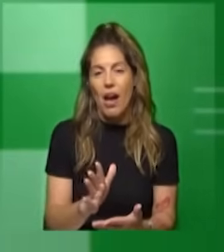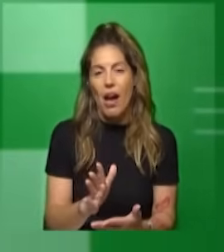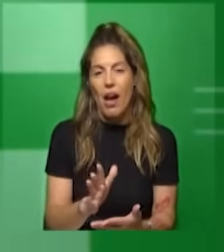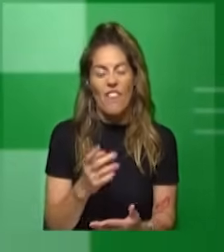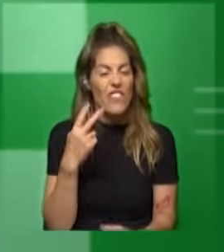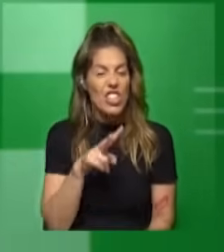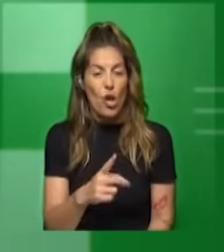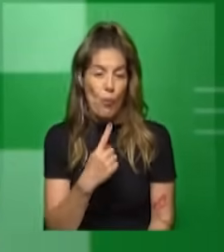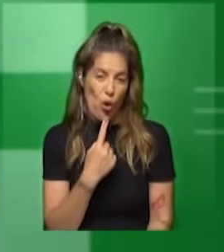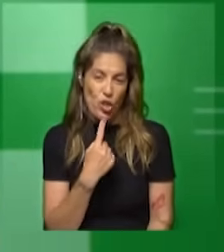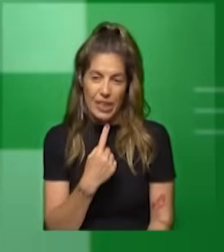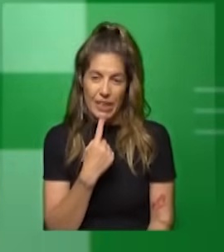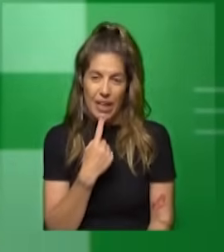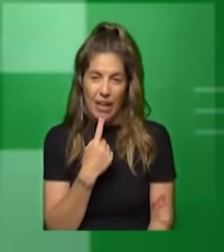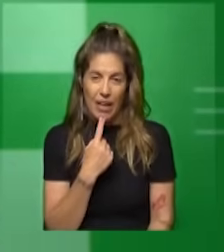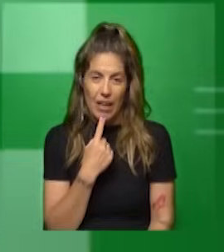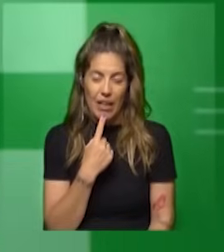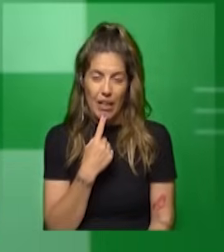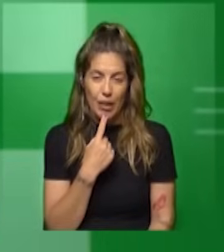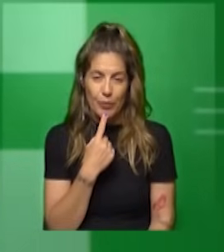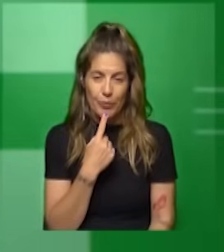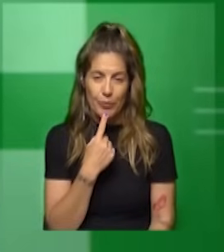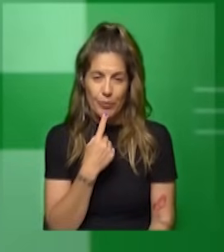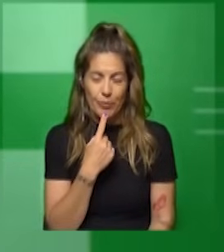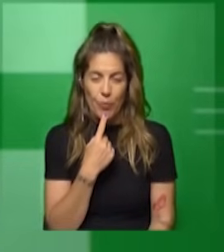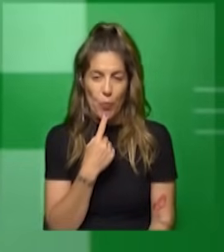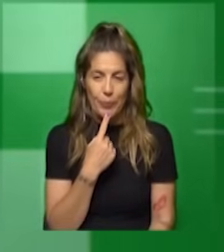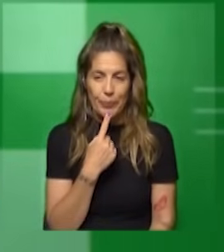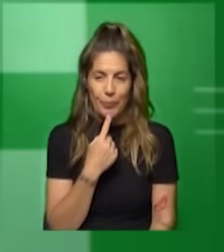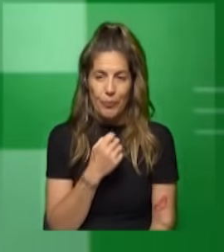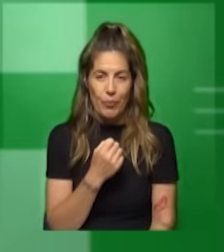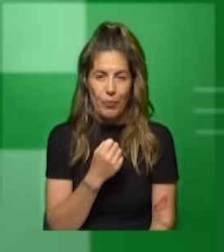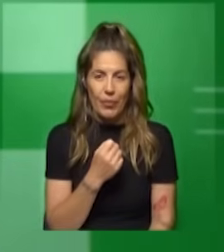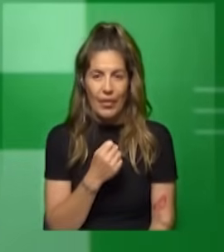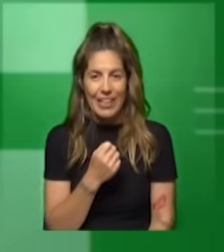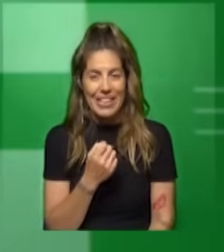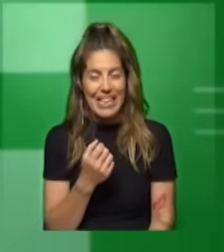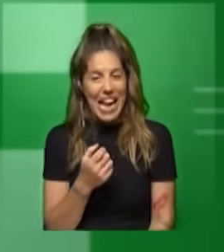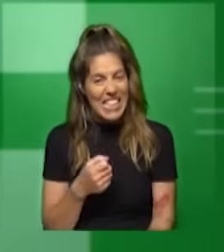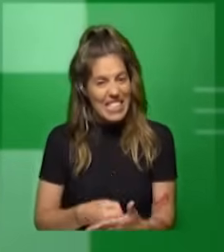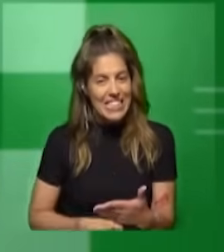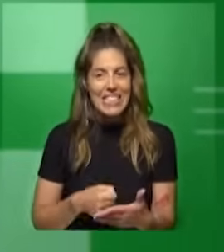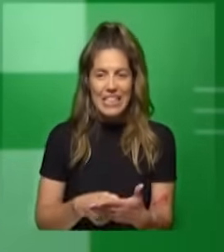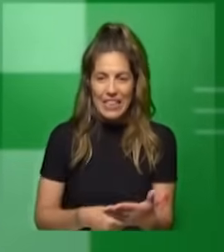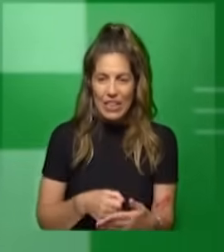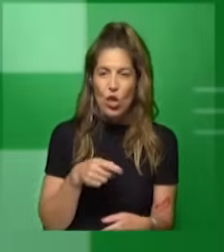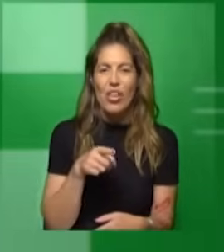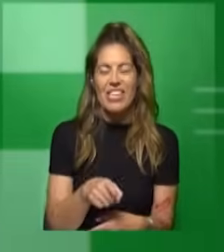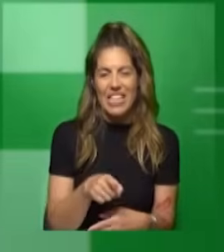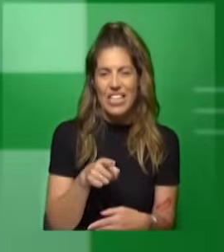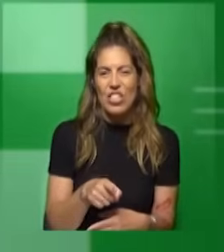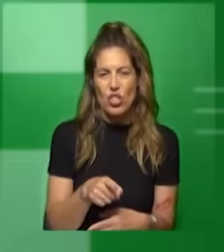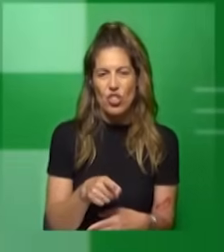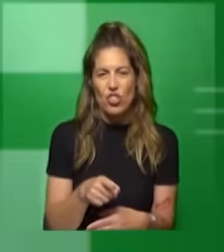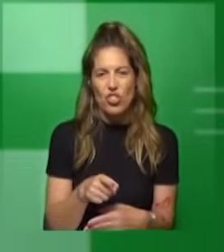de su propia visión política, ha estado media, como que han insistido en esos